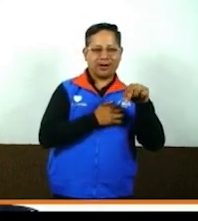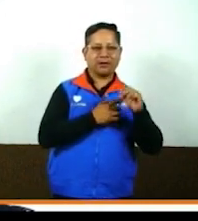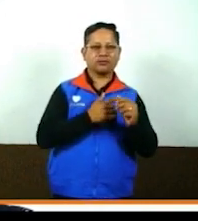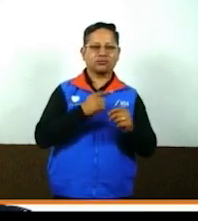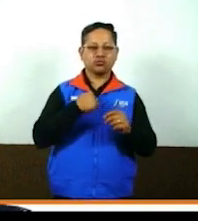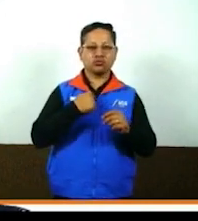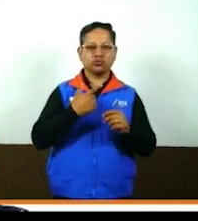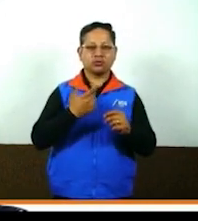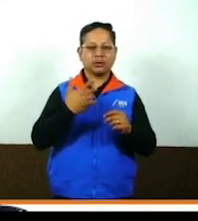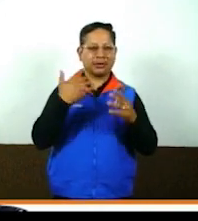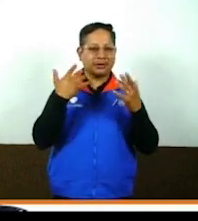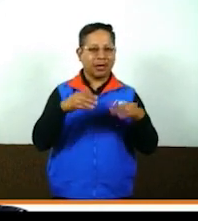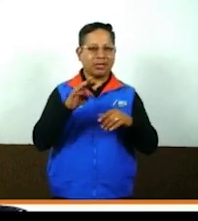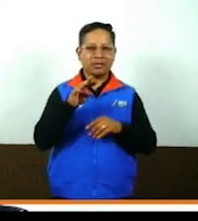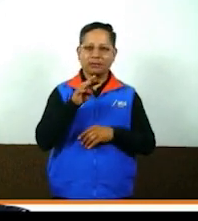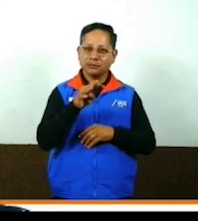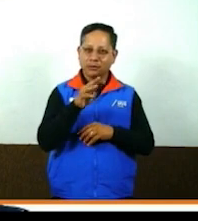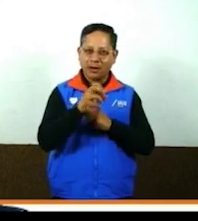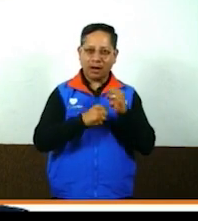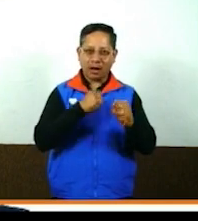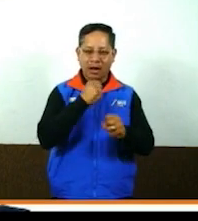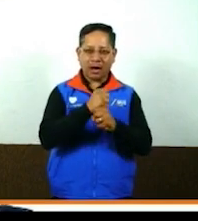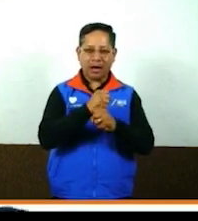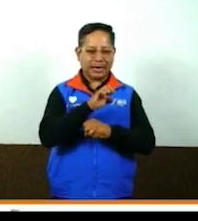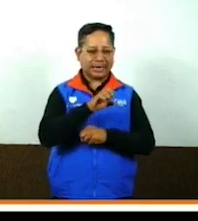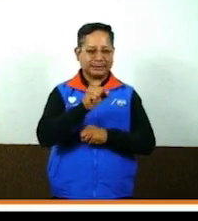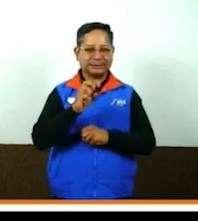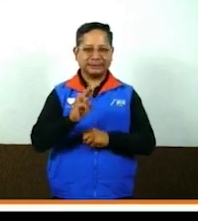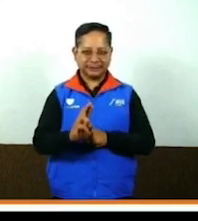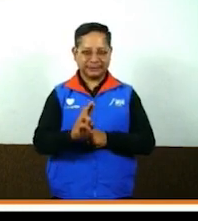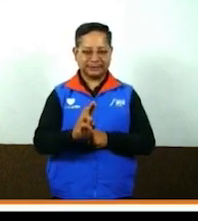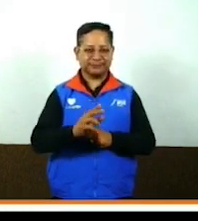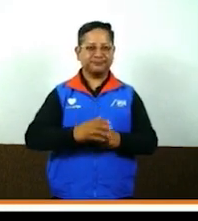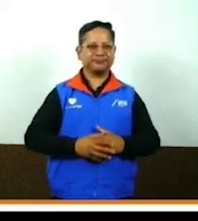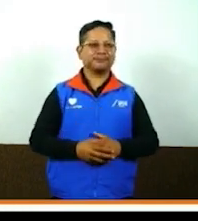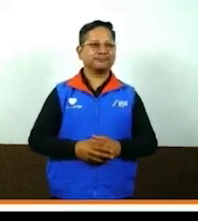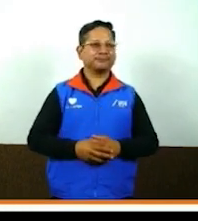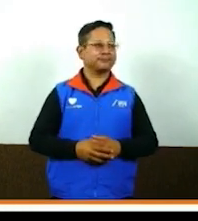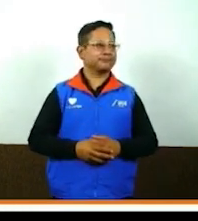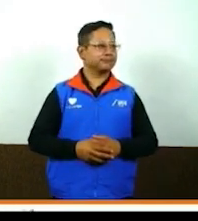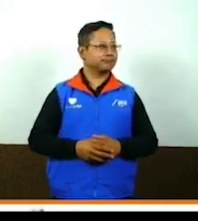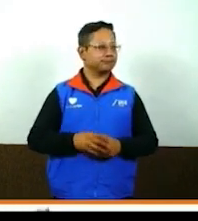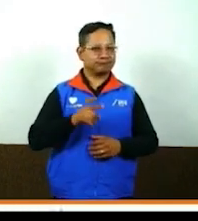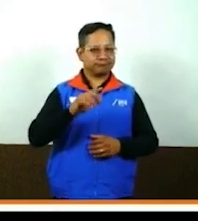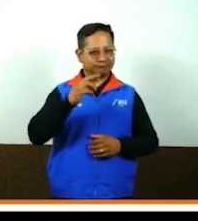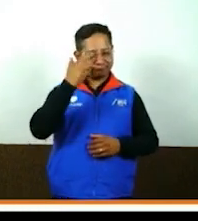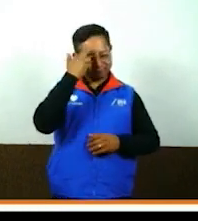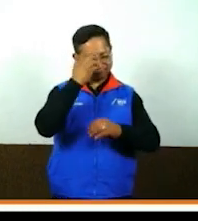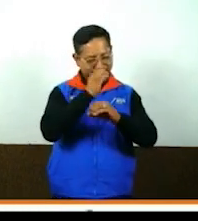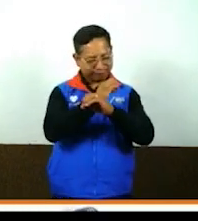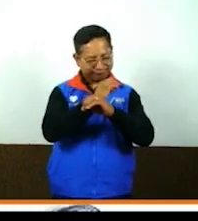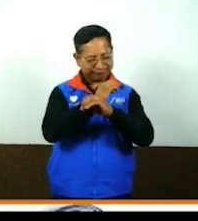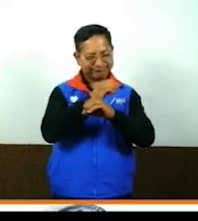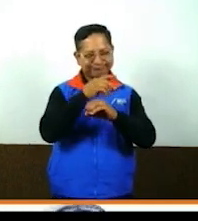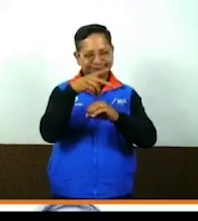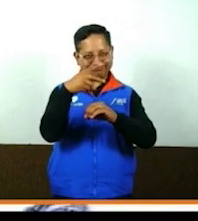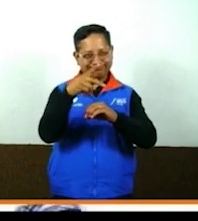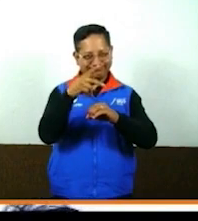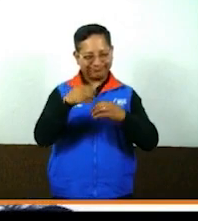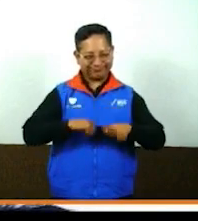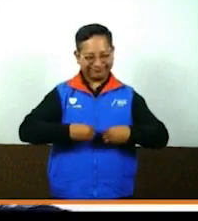bueno, nosotros celebramos 19 años con el distintivo de Empresa Socialmente Responsable. Y recuerden, OXXO a la vuelta de tu